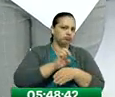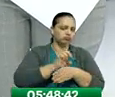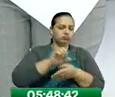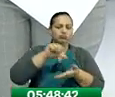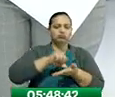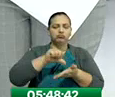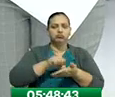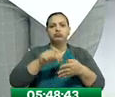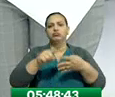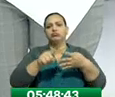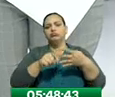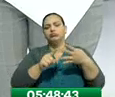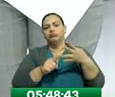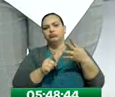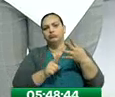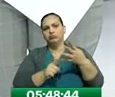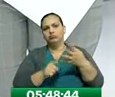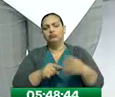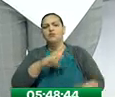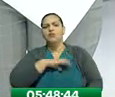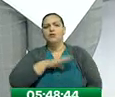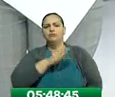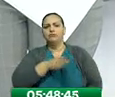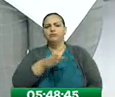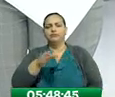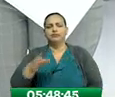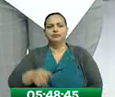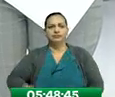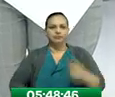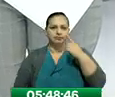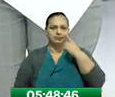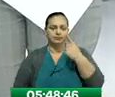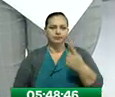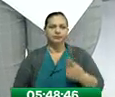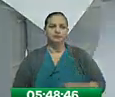nuestro compañero Jorge Escobar nos reporta. Veamos.